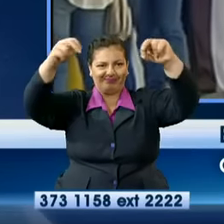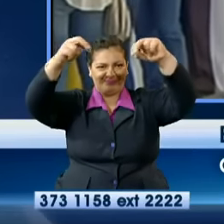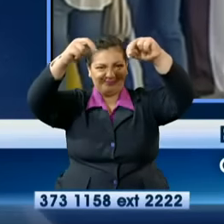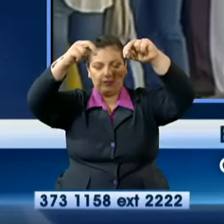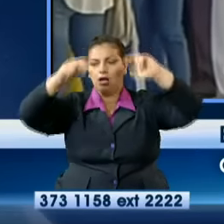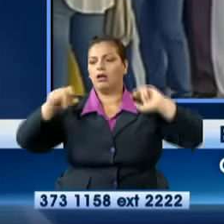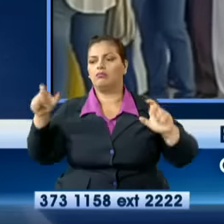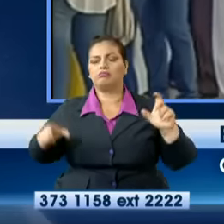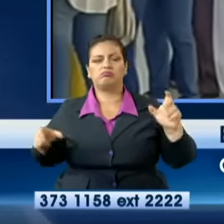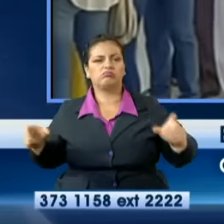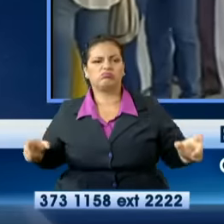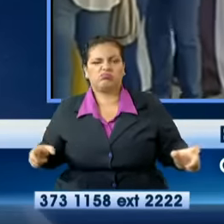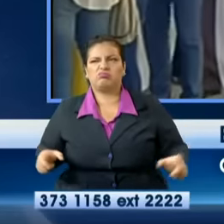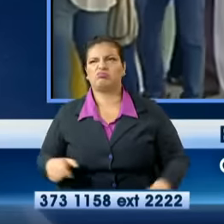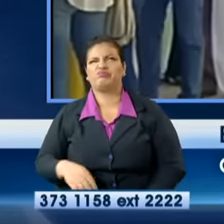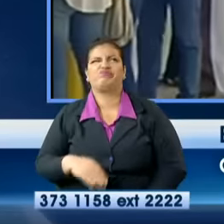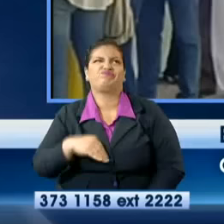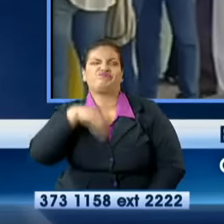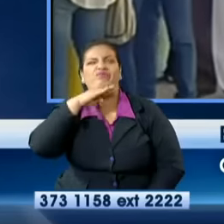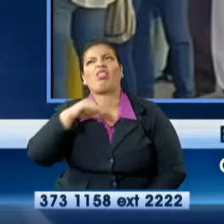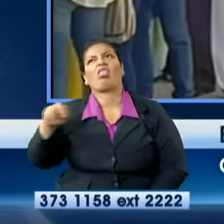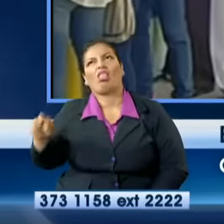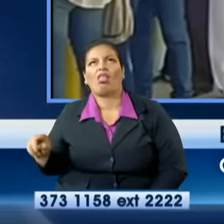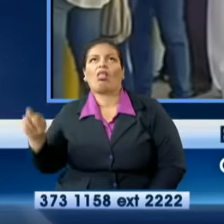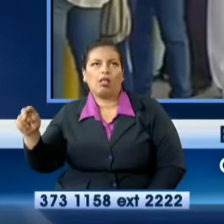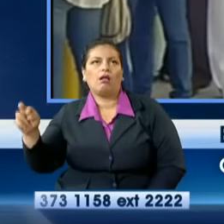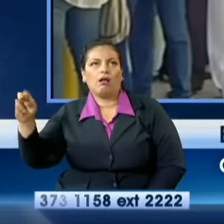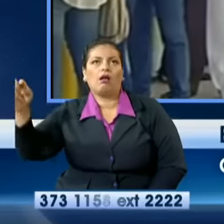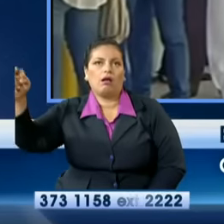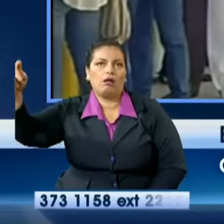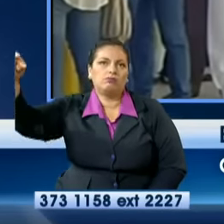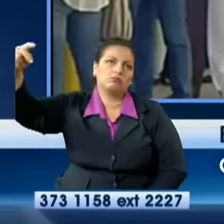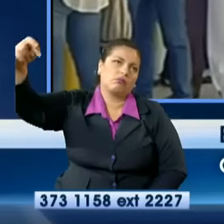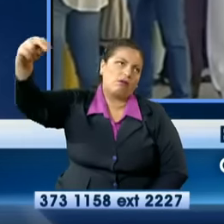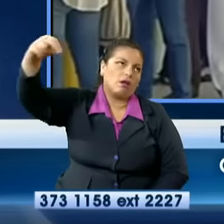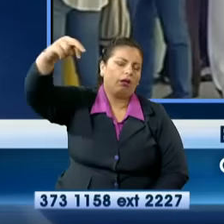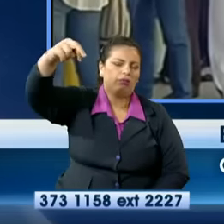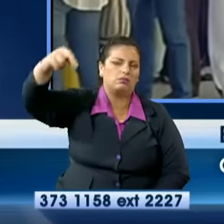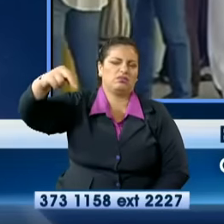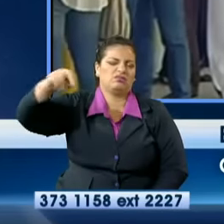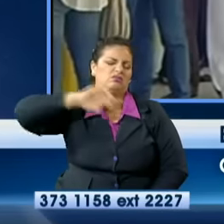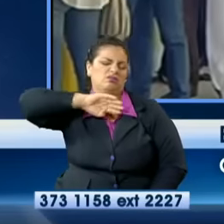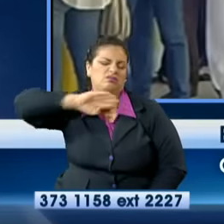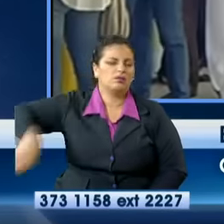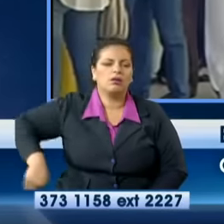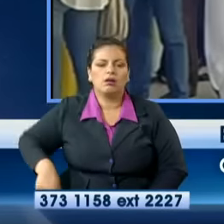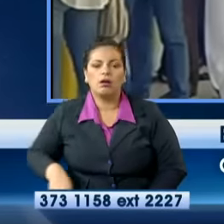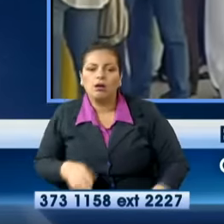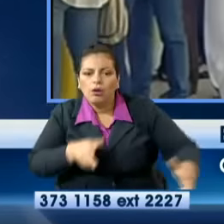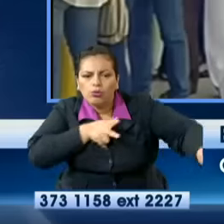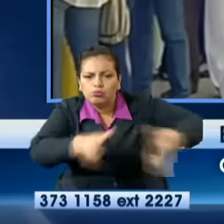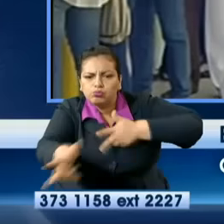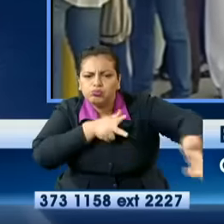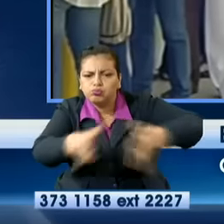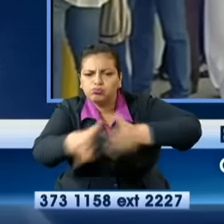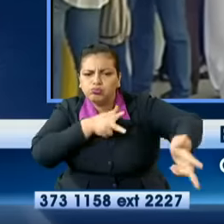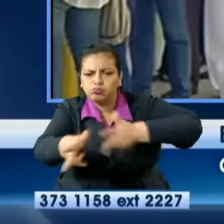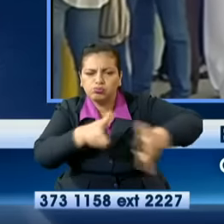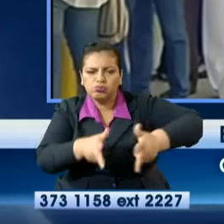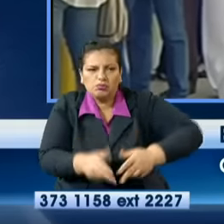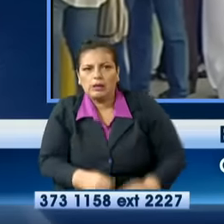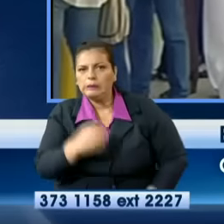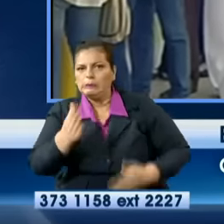Cultura. Así es. ¿Qué pasa al conducir vehículos? Cultura. No nos gusta respetar los pares, nos caen mal. La luz roja